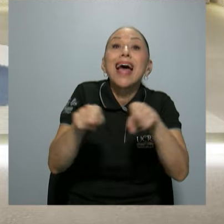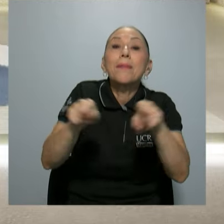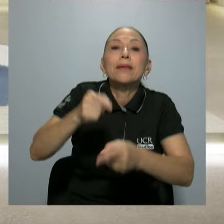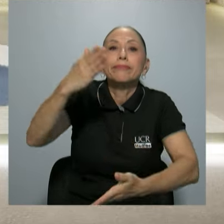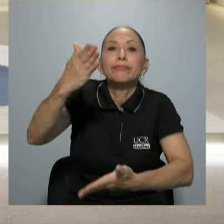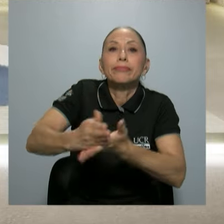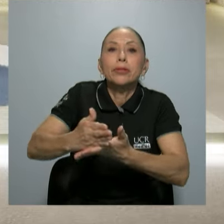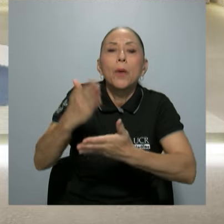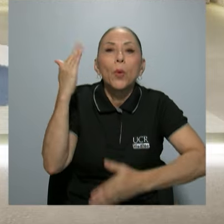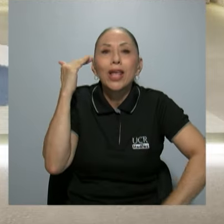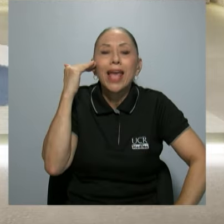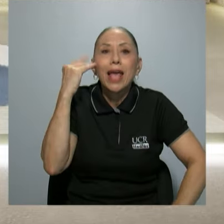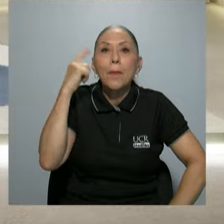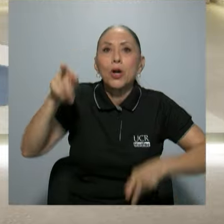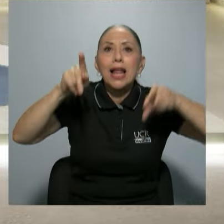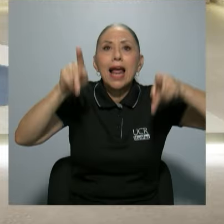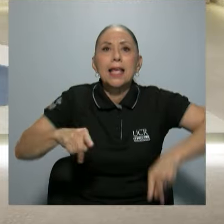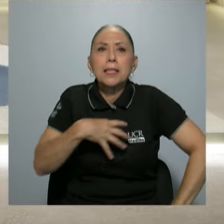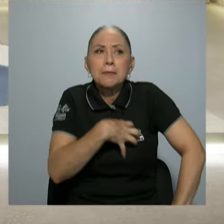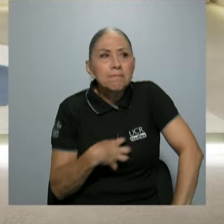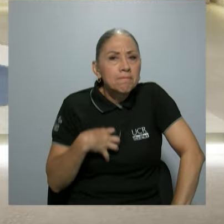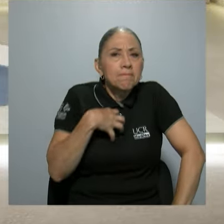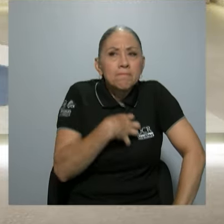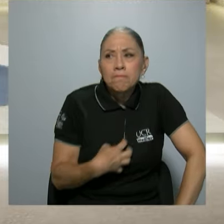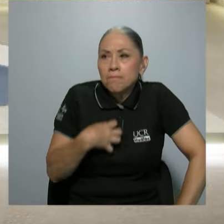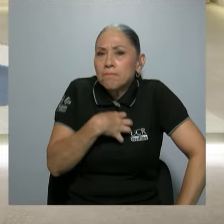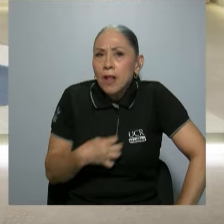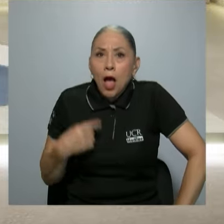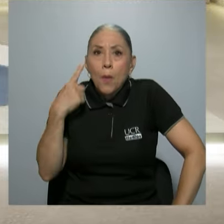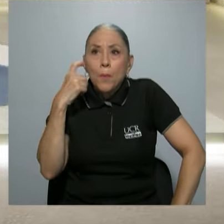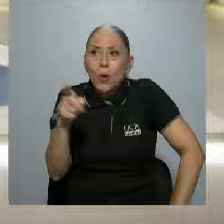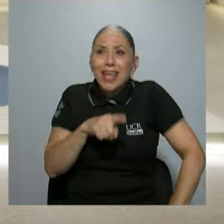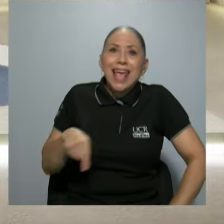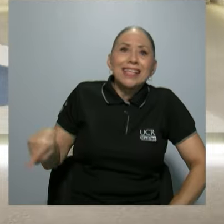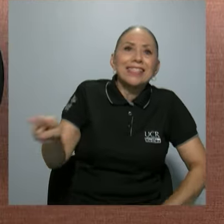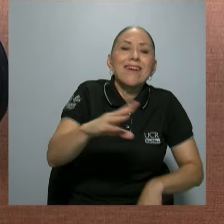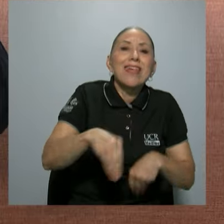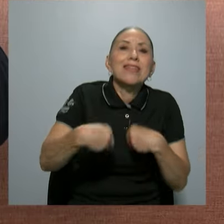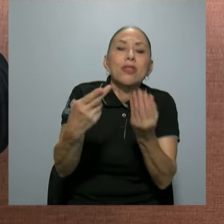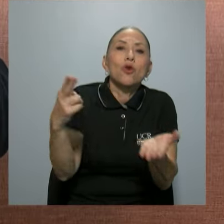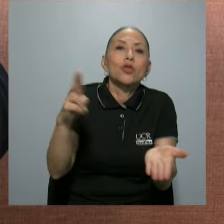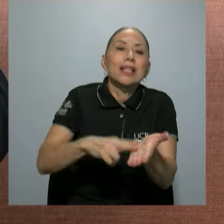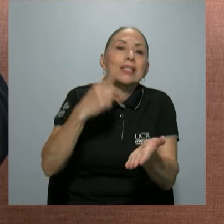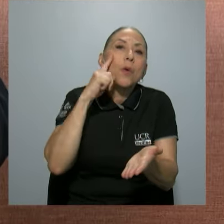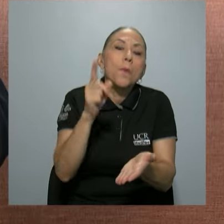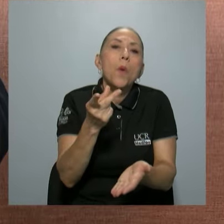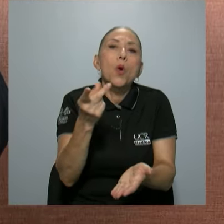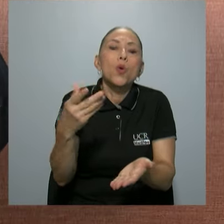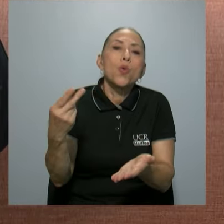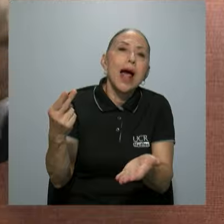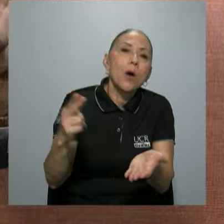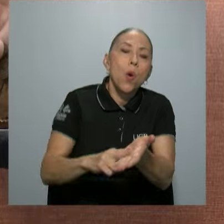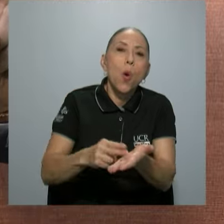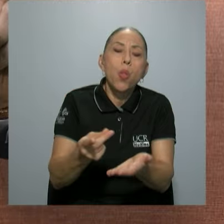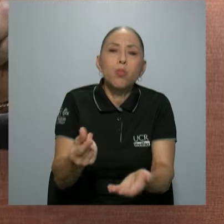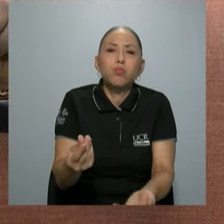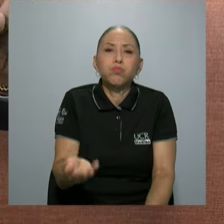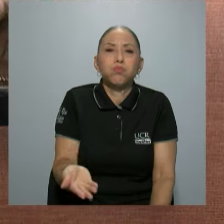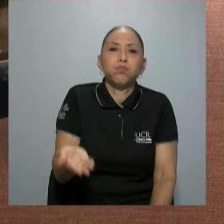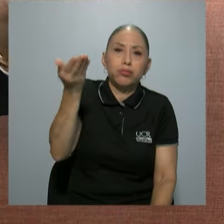porque la gente se incendió porque estaban dando a un sobreprecio esa ruta. Pero el problema no es solo de